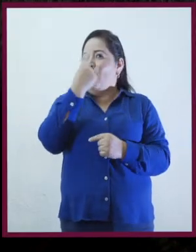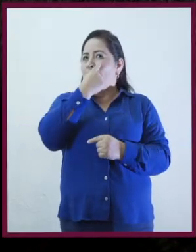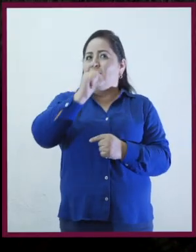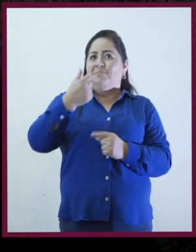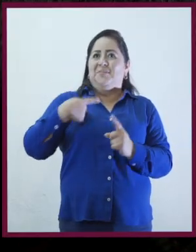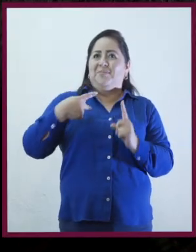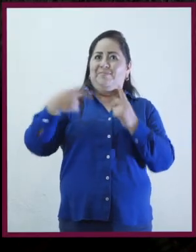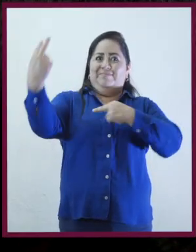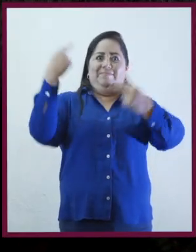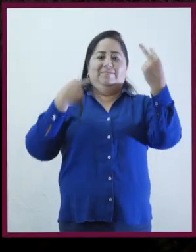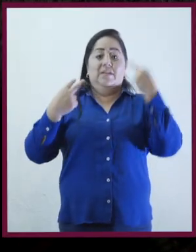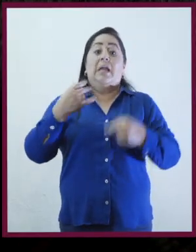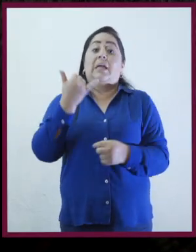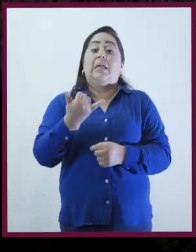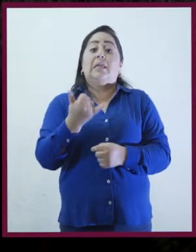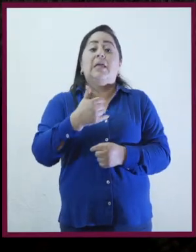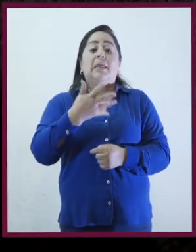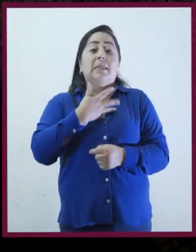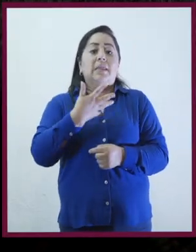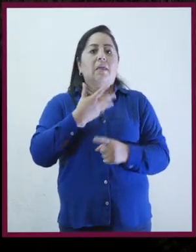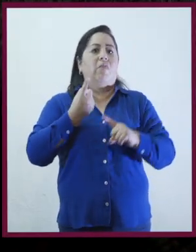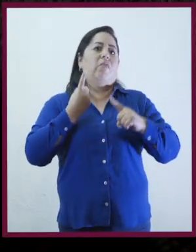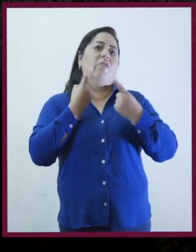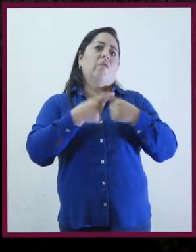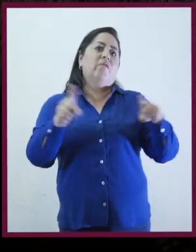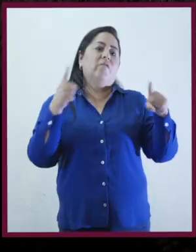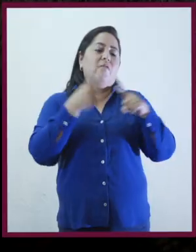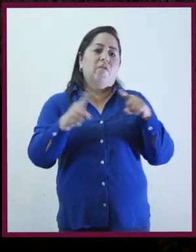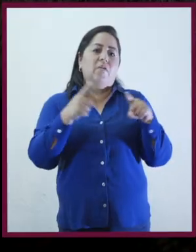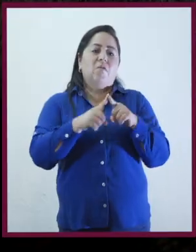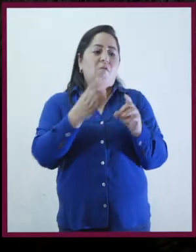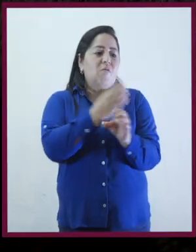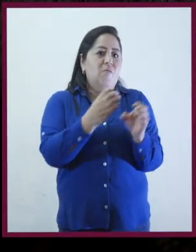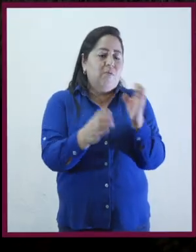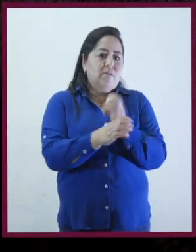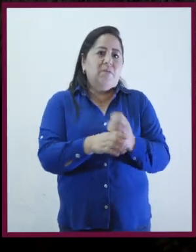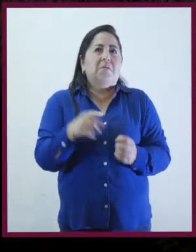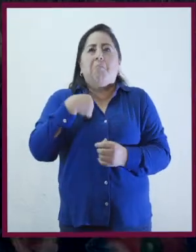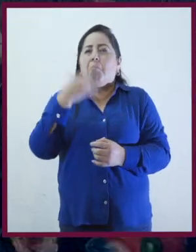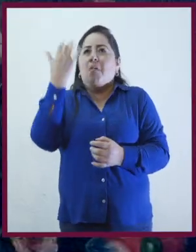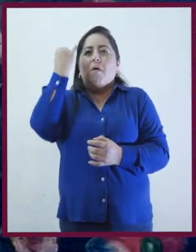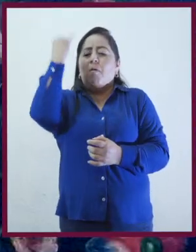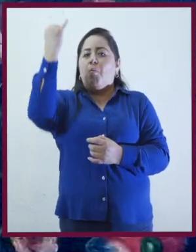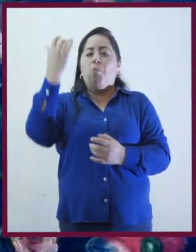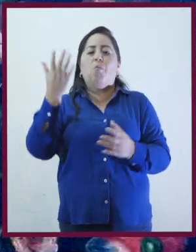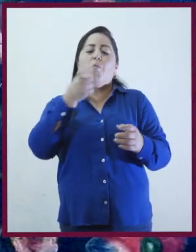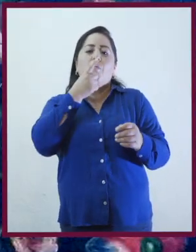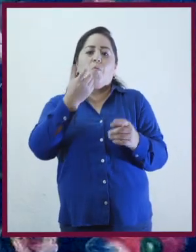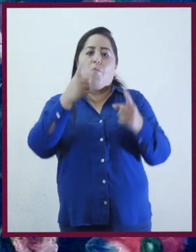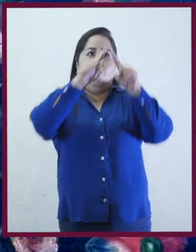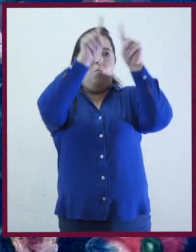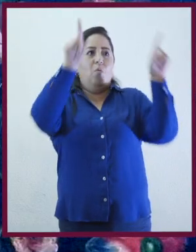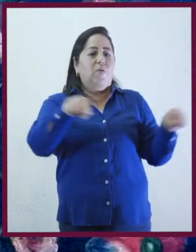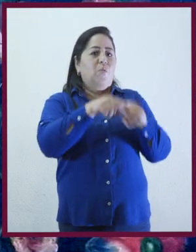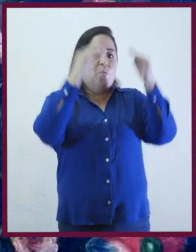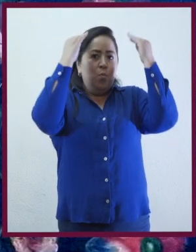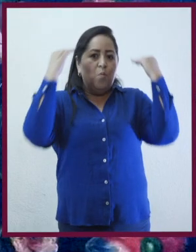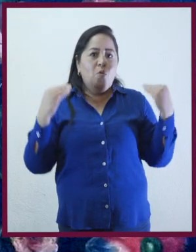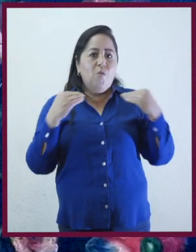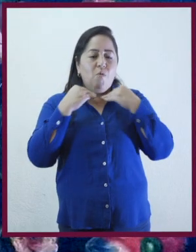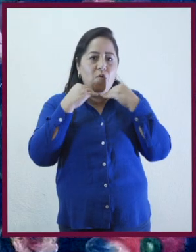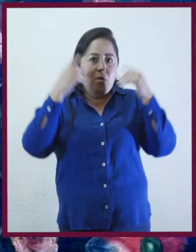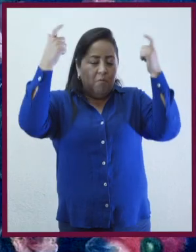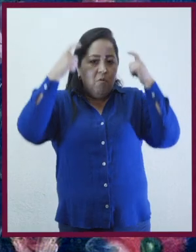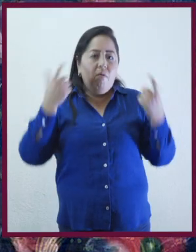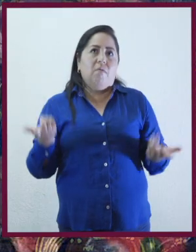los demás, ¿no? Y ahí tenemos distintos objetos. Se me ocurre el cuadro de una monja